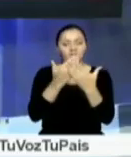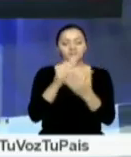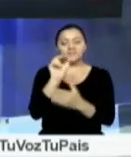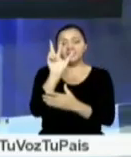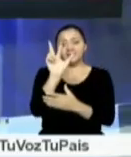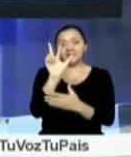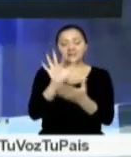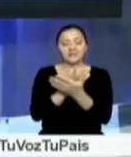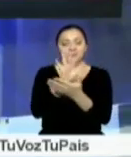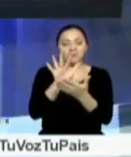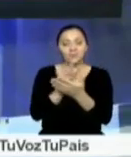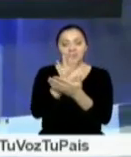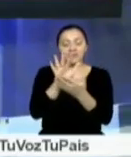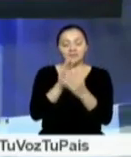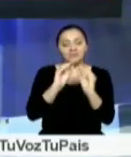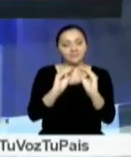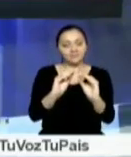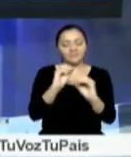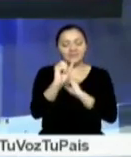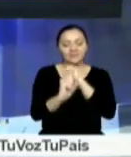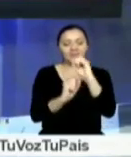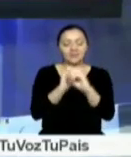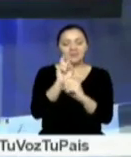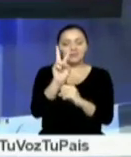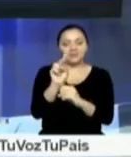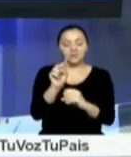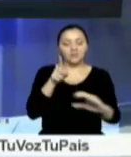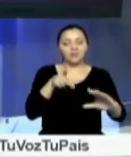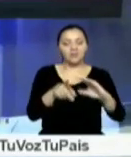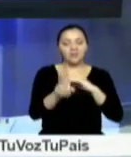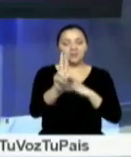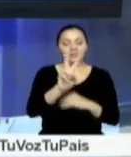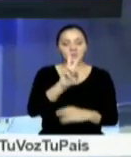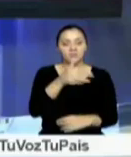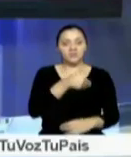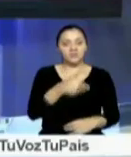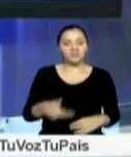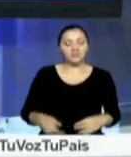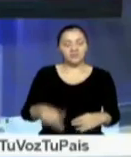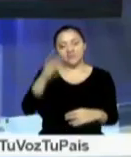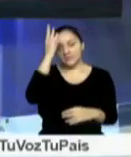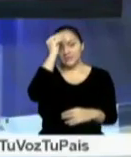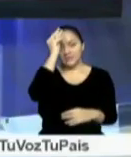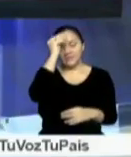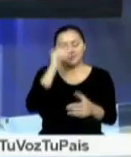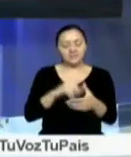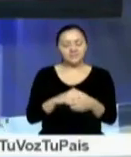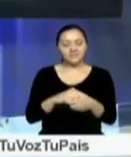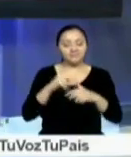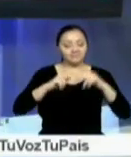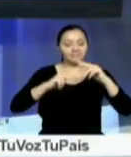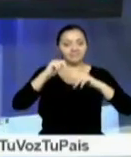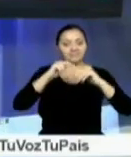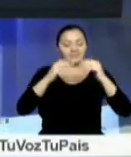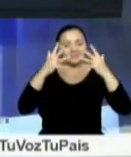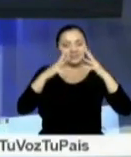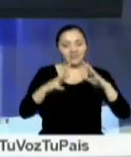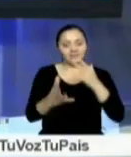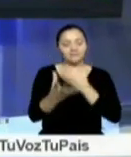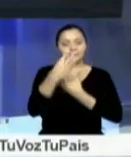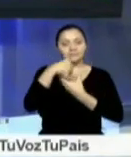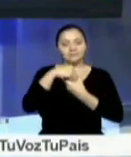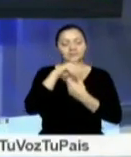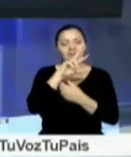unidades educativas Siglo XX Fueron inauguradas por el vicepresidente de la República Jorge glas las infraestructuras acogerán